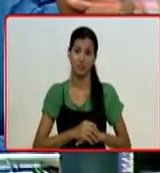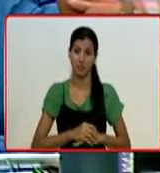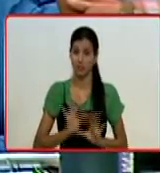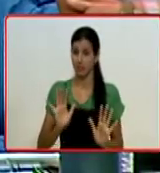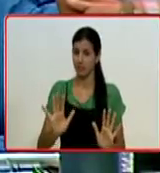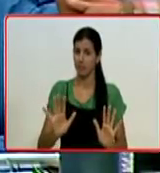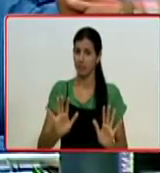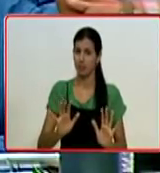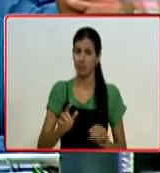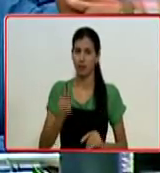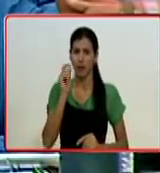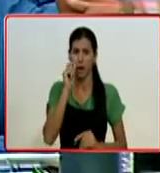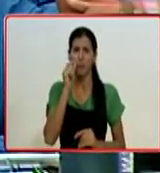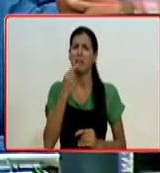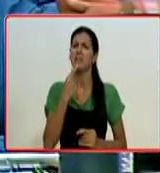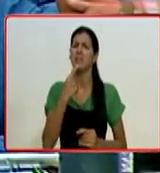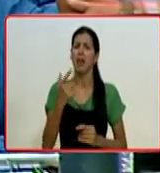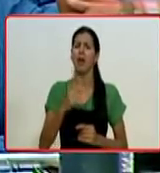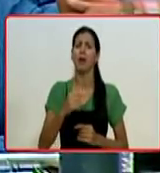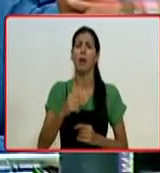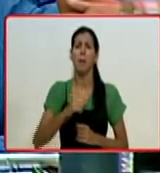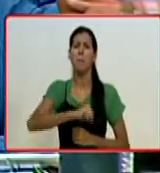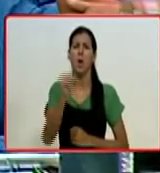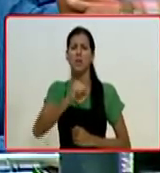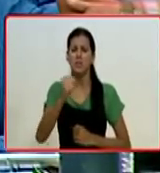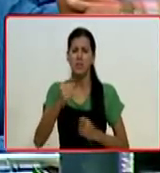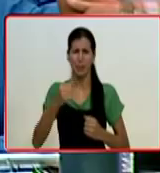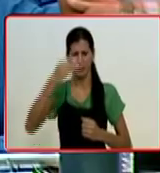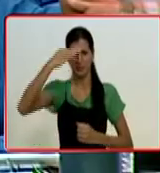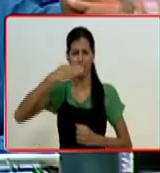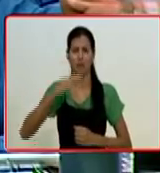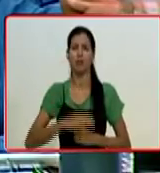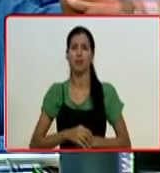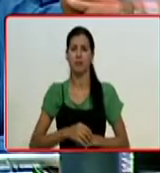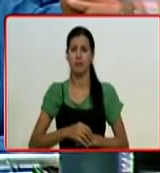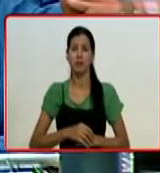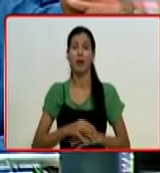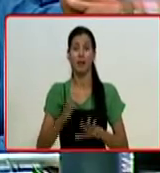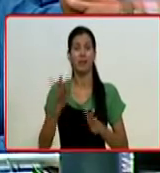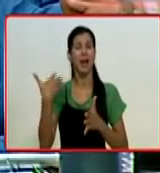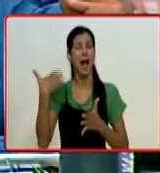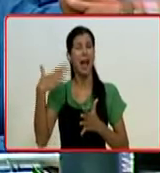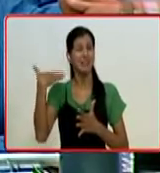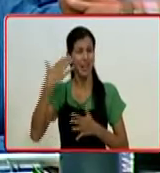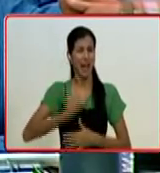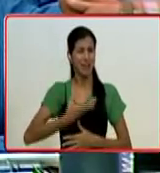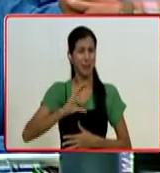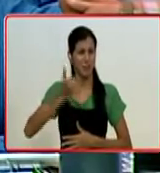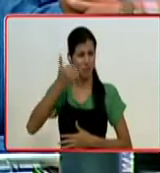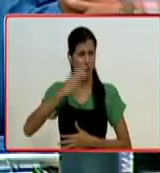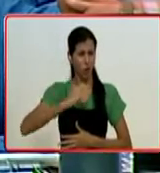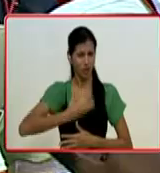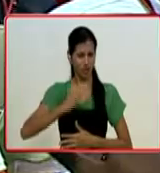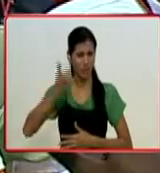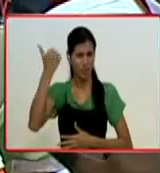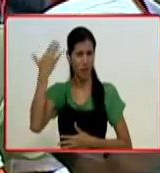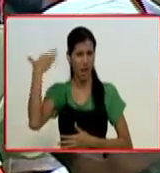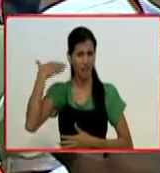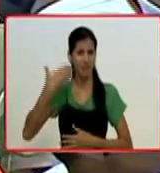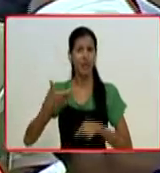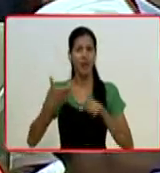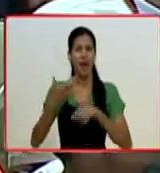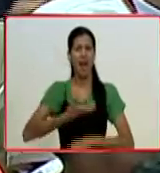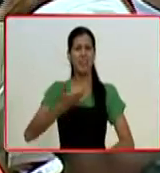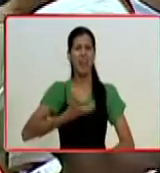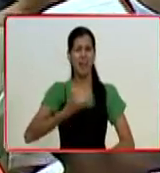bastante plomo y peinilla le echó a nuestros viejitos que luchaban por sus pensiones y derechos.